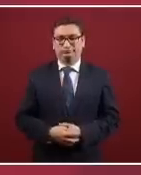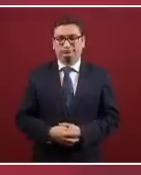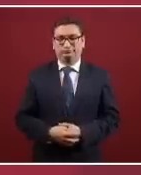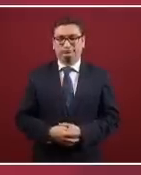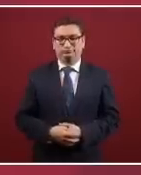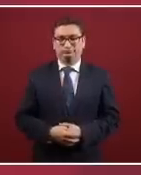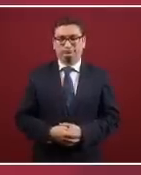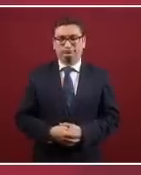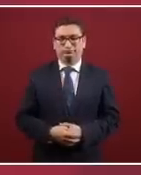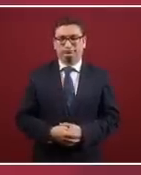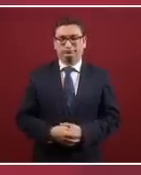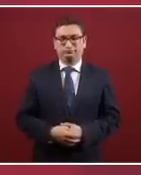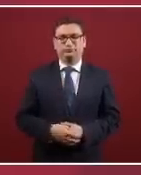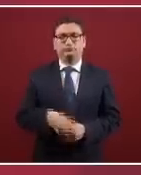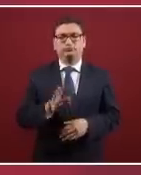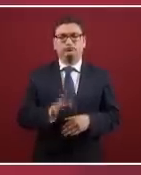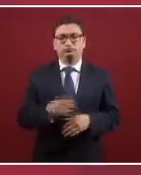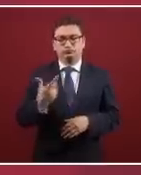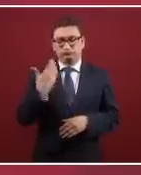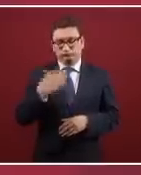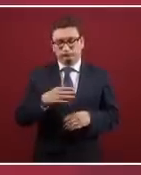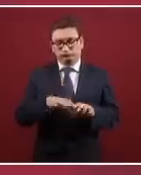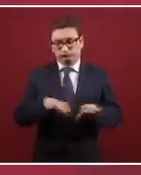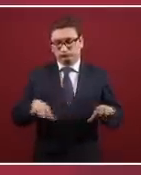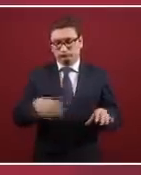que ese gas